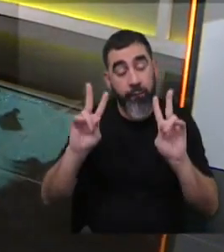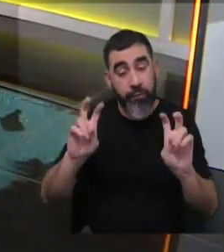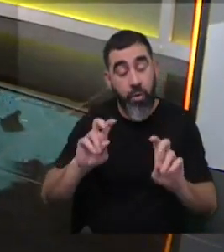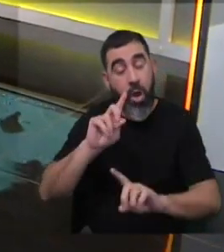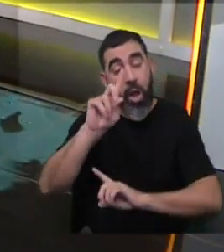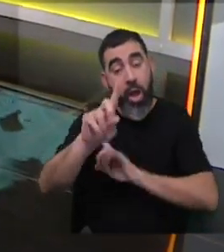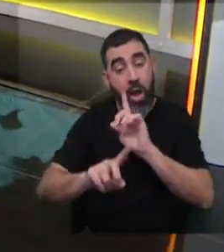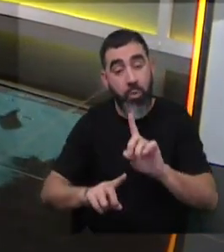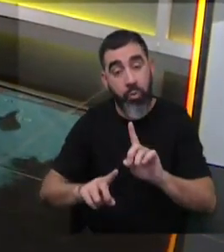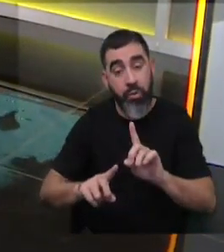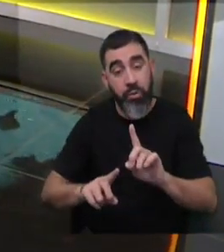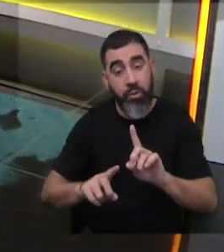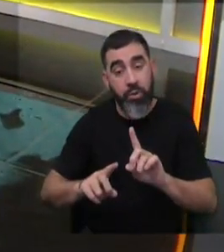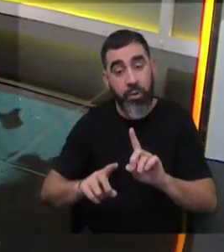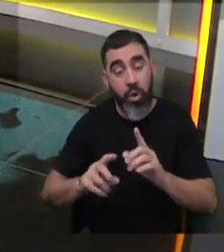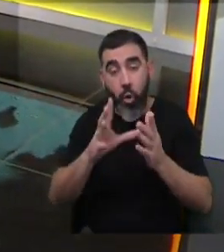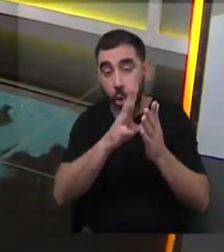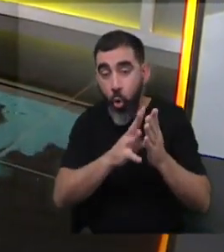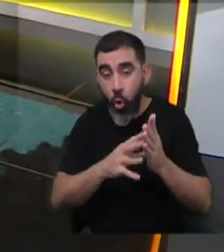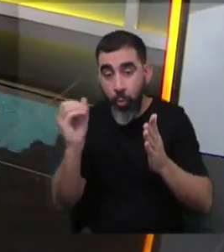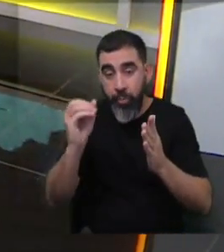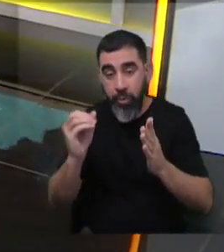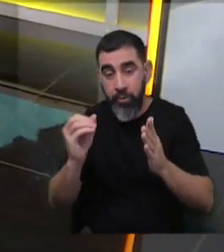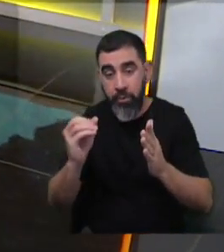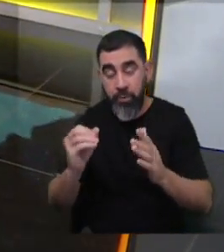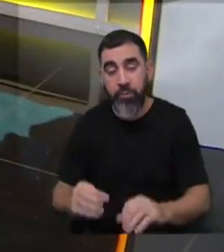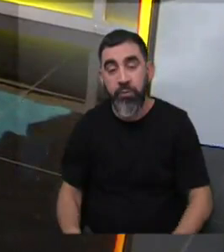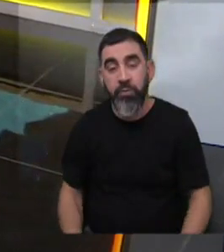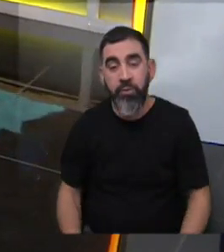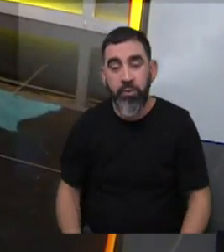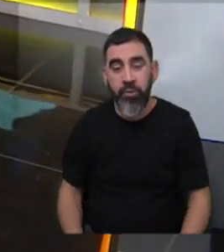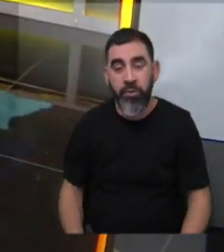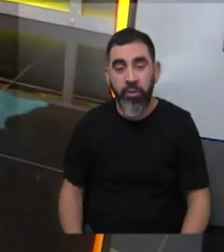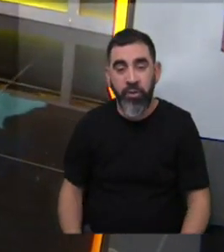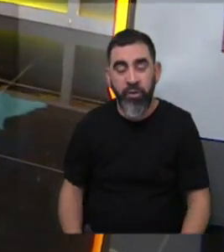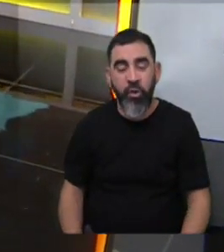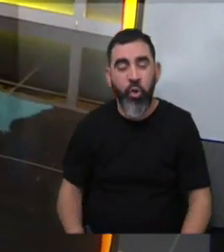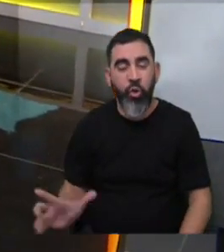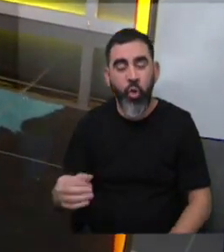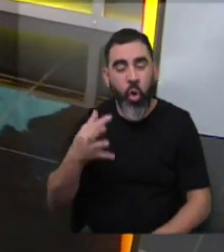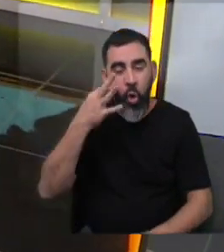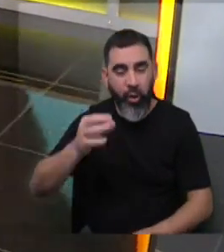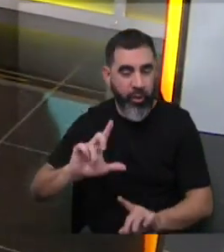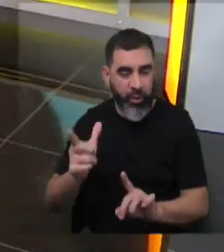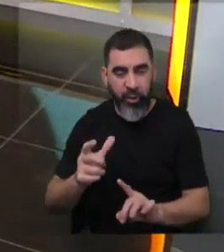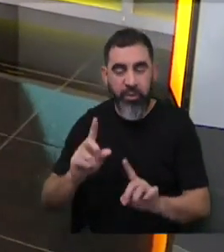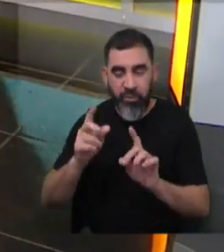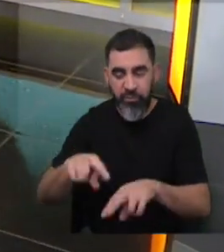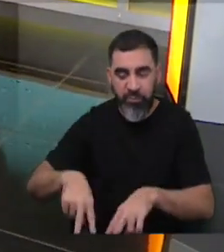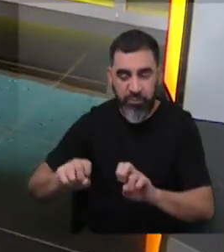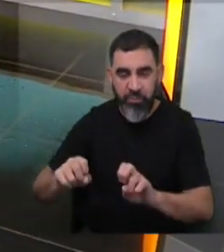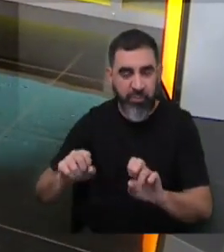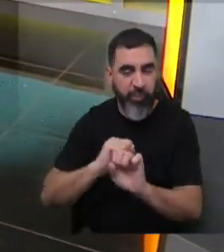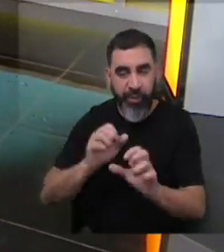algunas duplicados o copias, porque no de todo existen los originales. Además, para trabajar y para investigar, bueno, no se puede